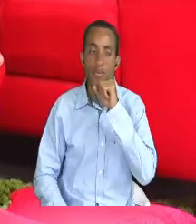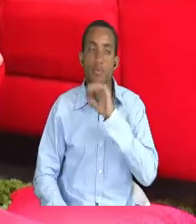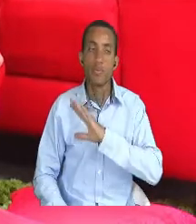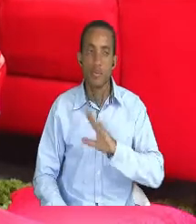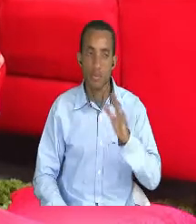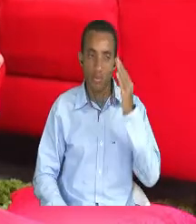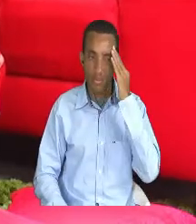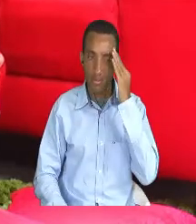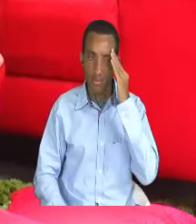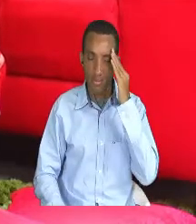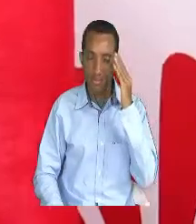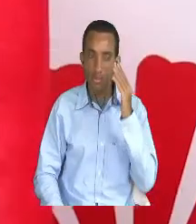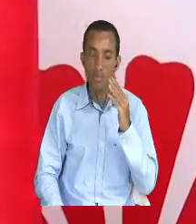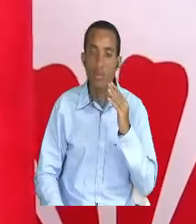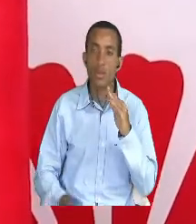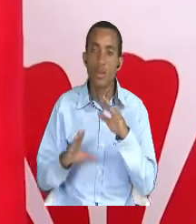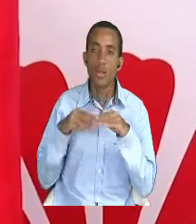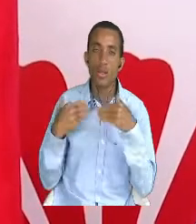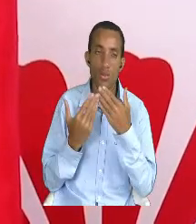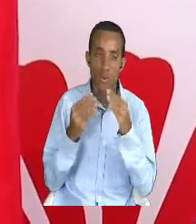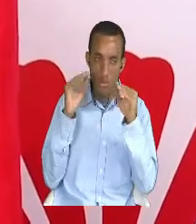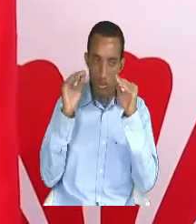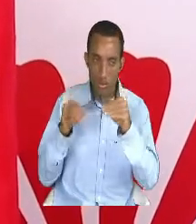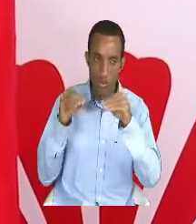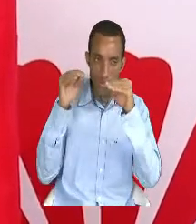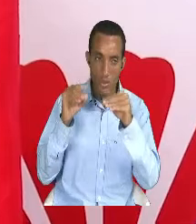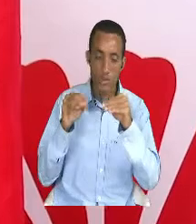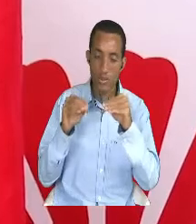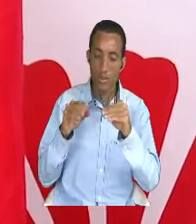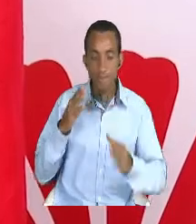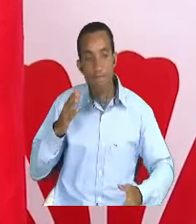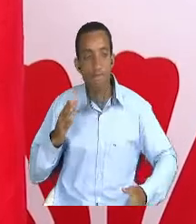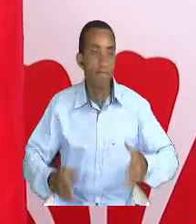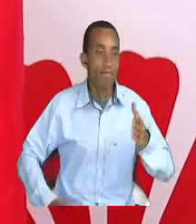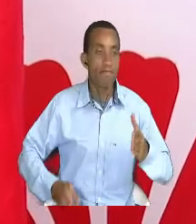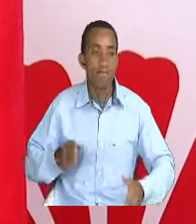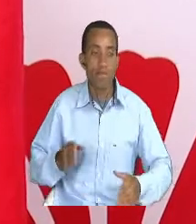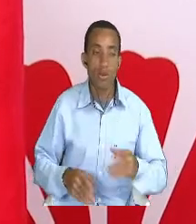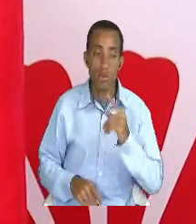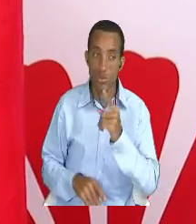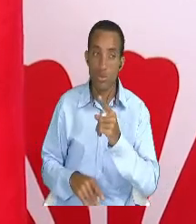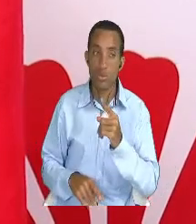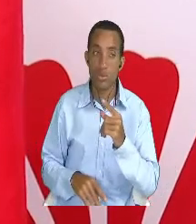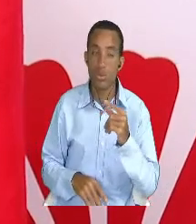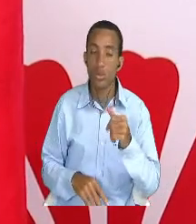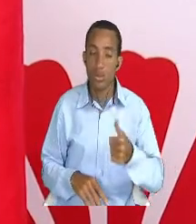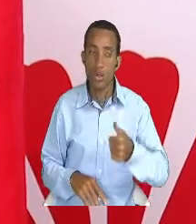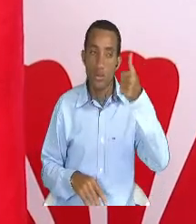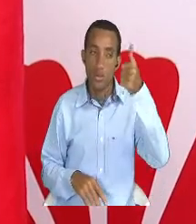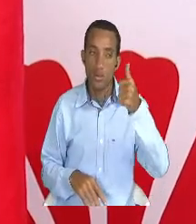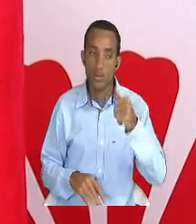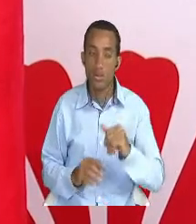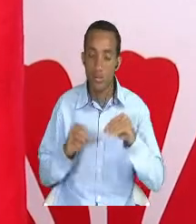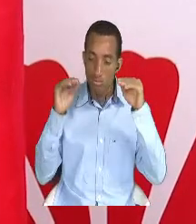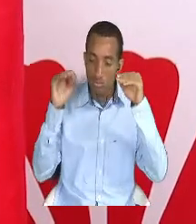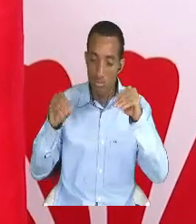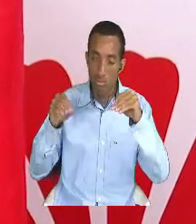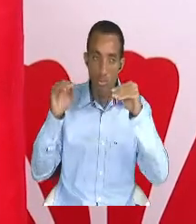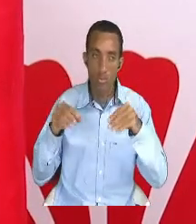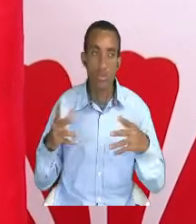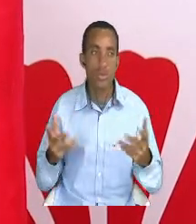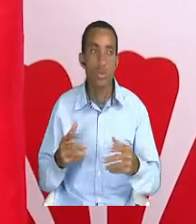tenemos ya por lo menos la escuela de formación de atletismo, donde su merced es la persona base, la cabeza, pero por ejemplo, ¿dónde quedamos